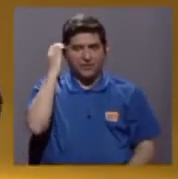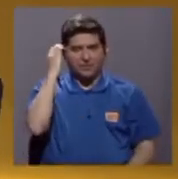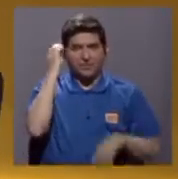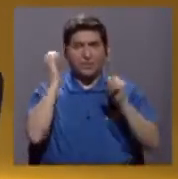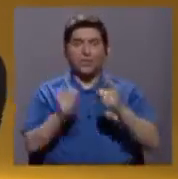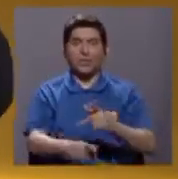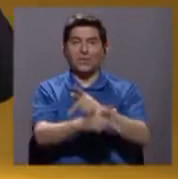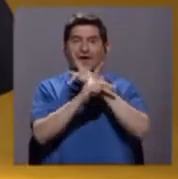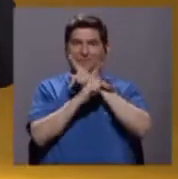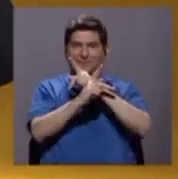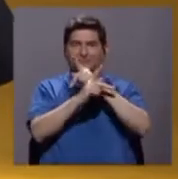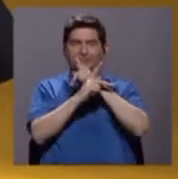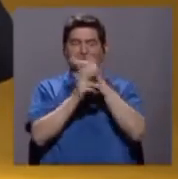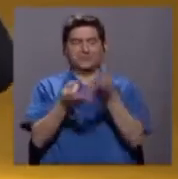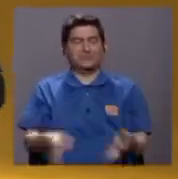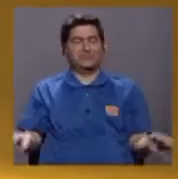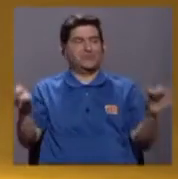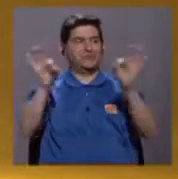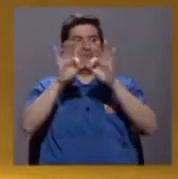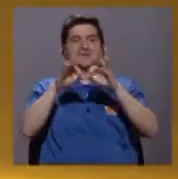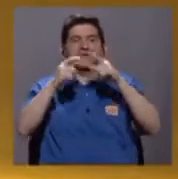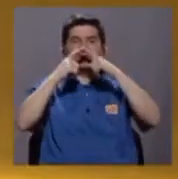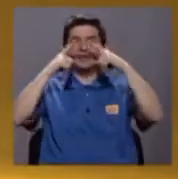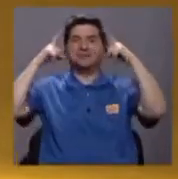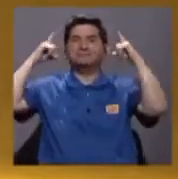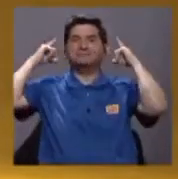una protección muy importante,